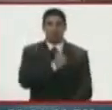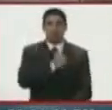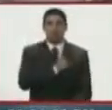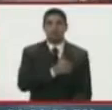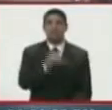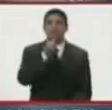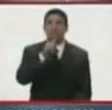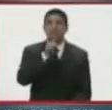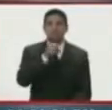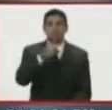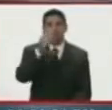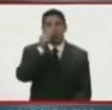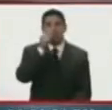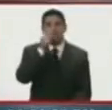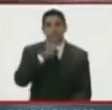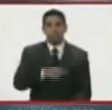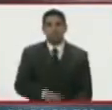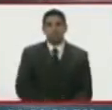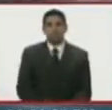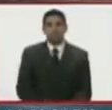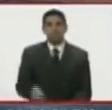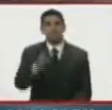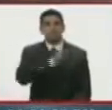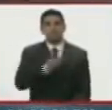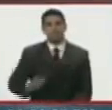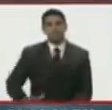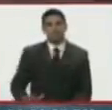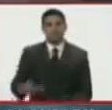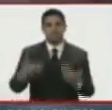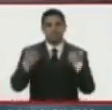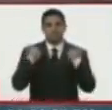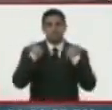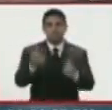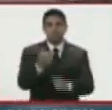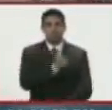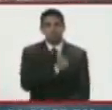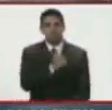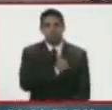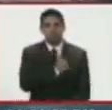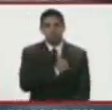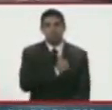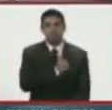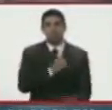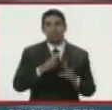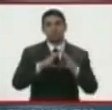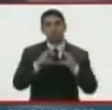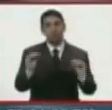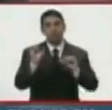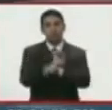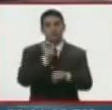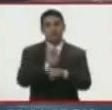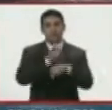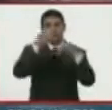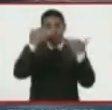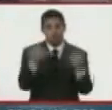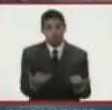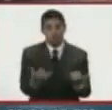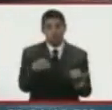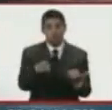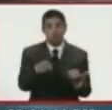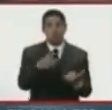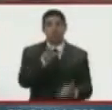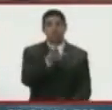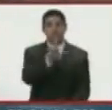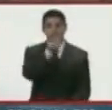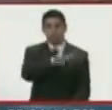de Jorge Hernández, presidente de Salud Chacao, que nos da un balance pues, sobre todas las emergencias que han ocurrido en el día de hoy, en especial estos tres funcionarios